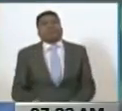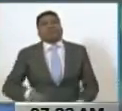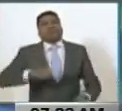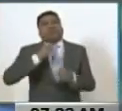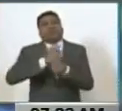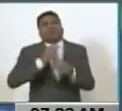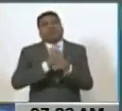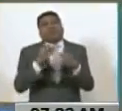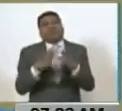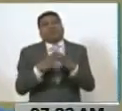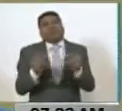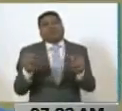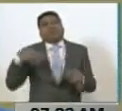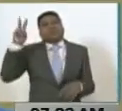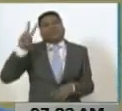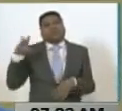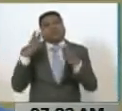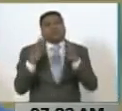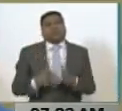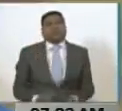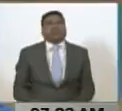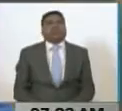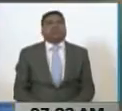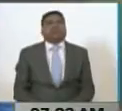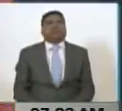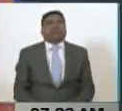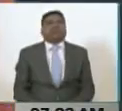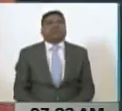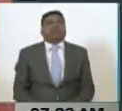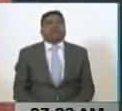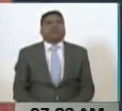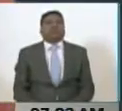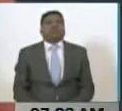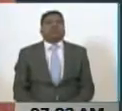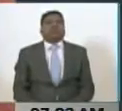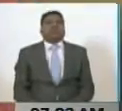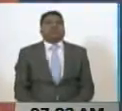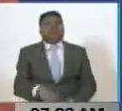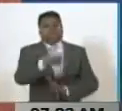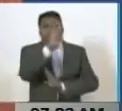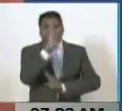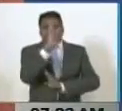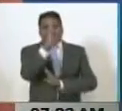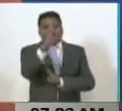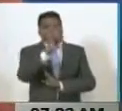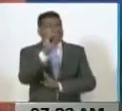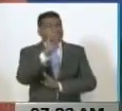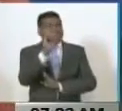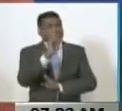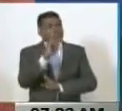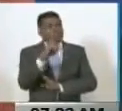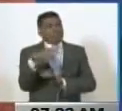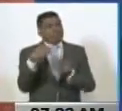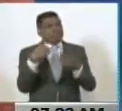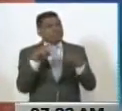de todos los venezolanos. Exacto, y no podemos tener la perspectiva de que esto es un asunto que se